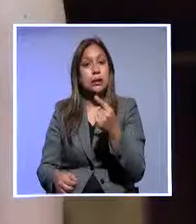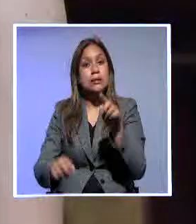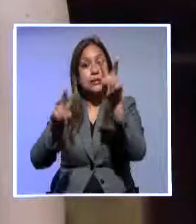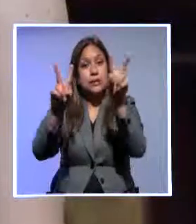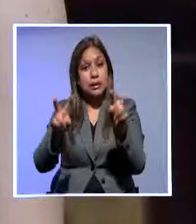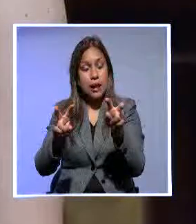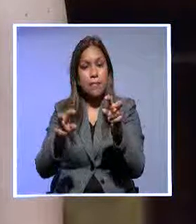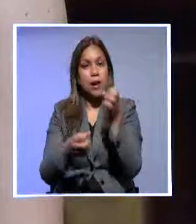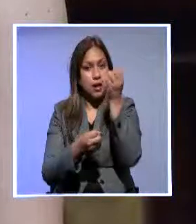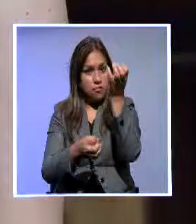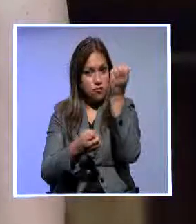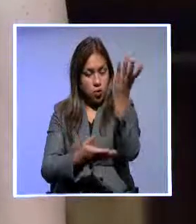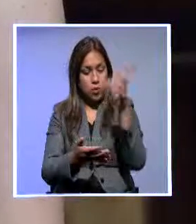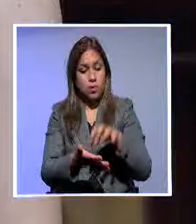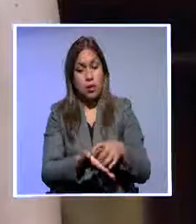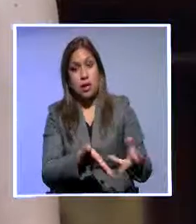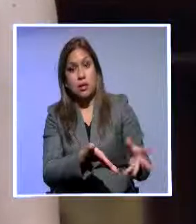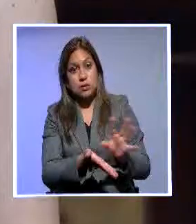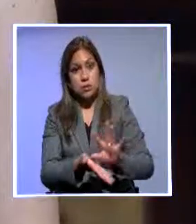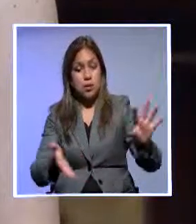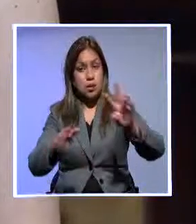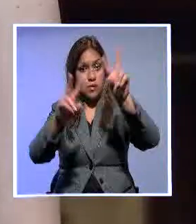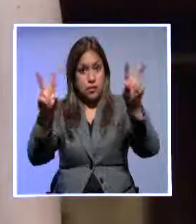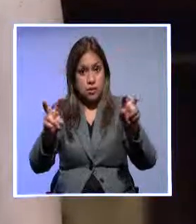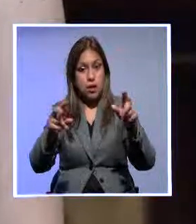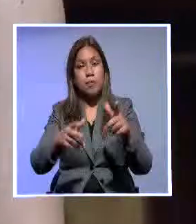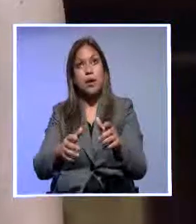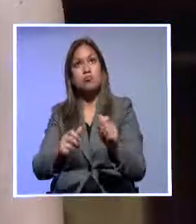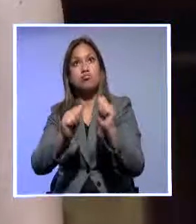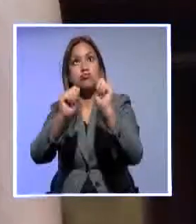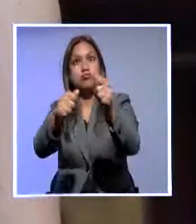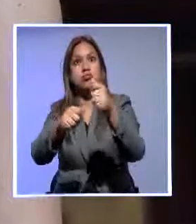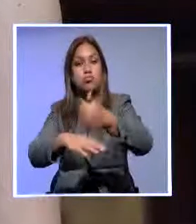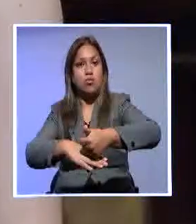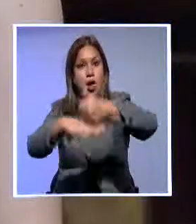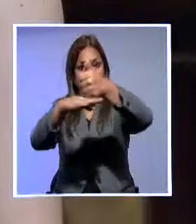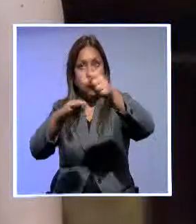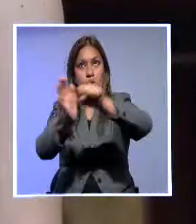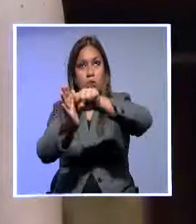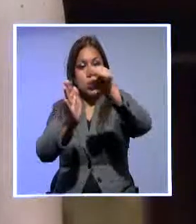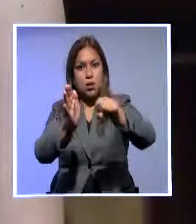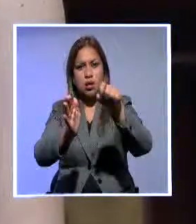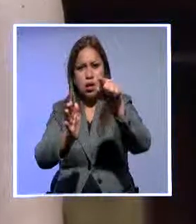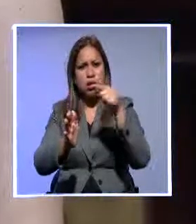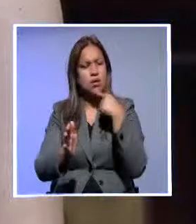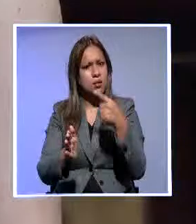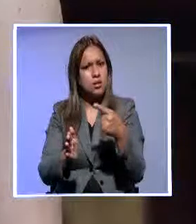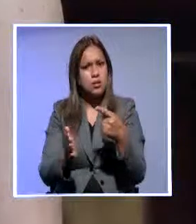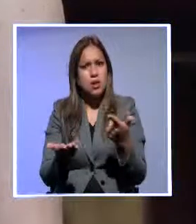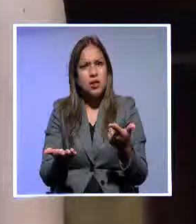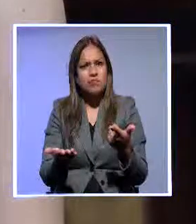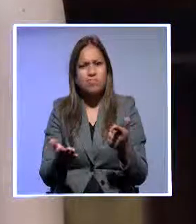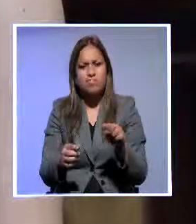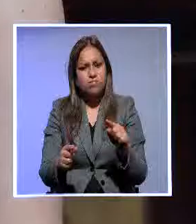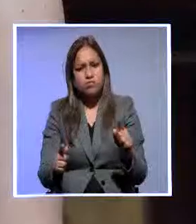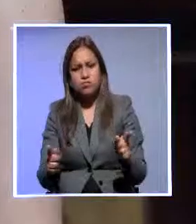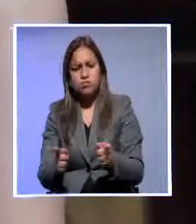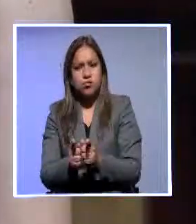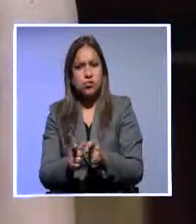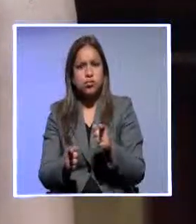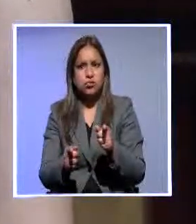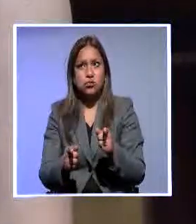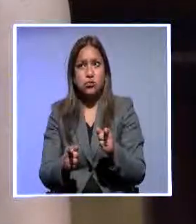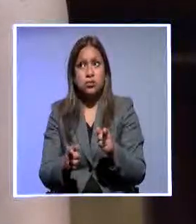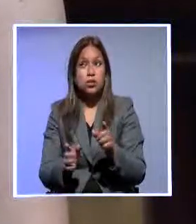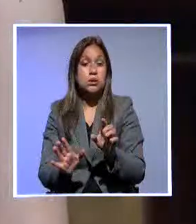informe de la asamblea nacional a la fiscalía general del estado no constaba como tal textualmente en su contenido